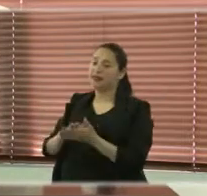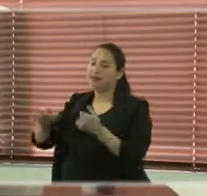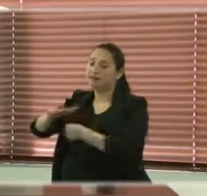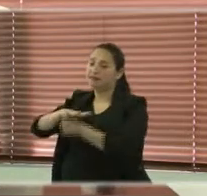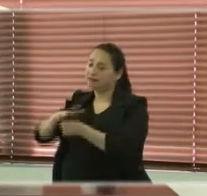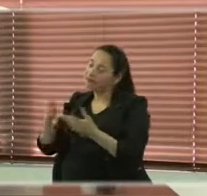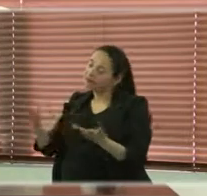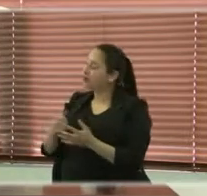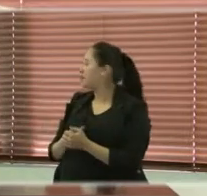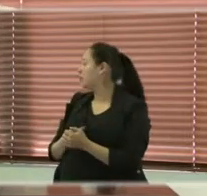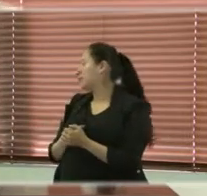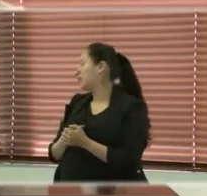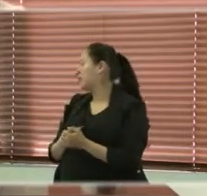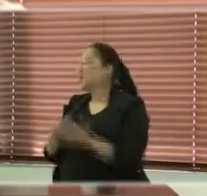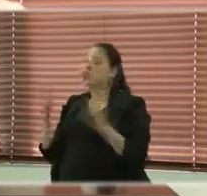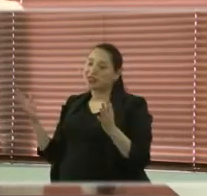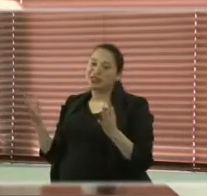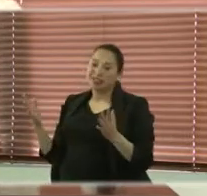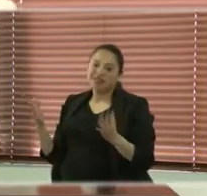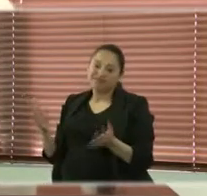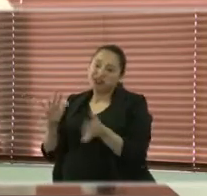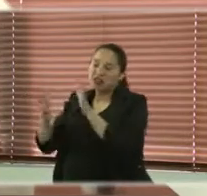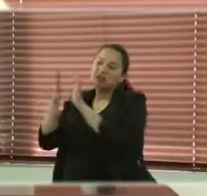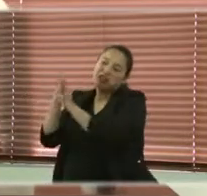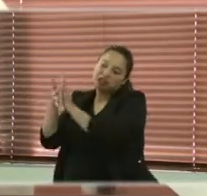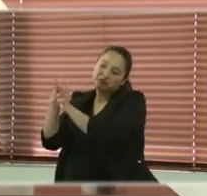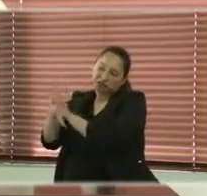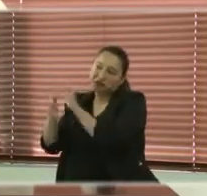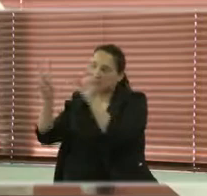así un poco el así las cosas